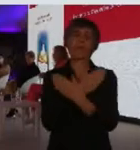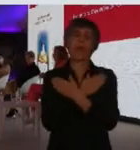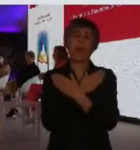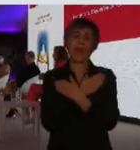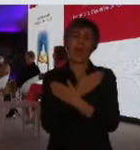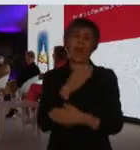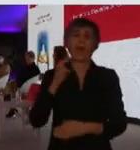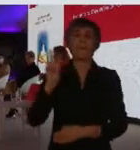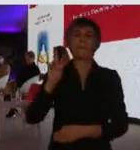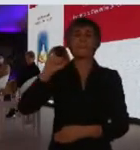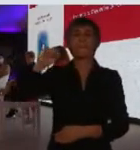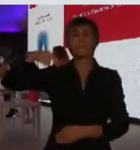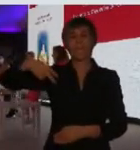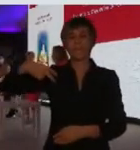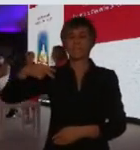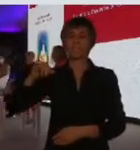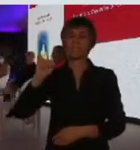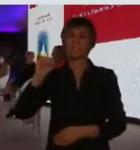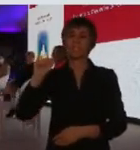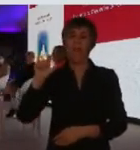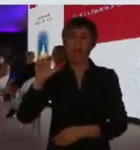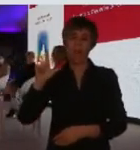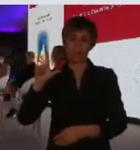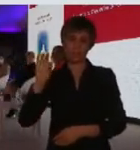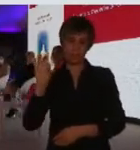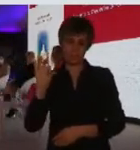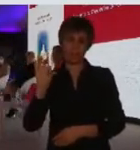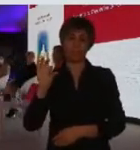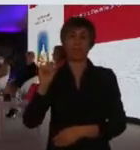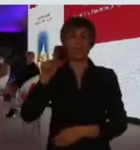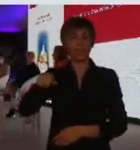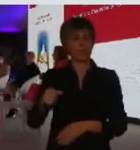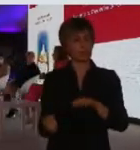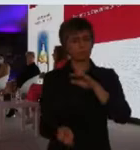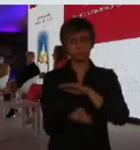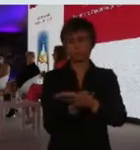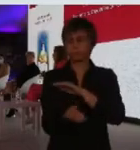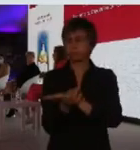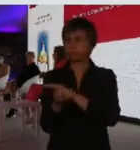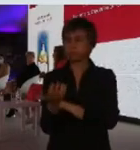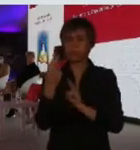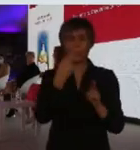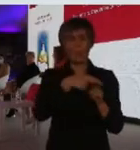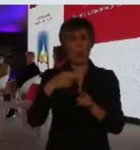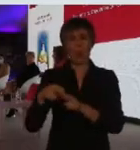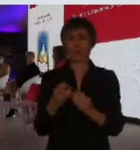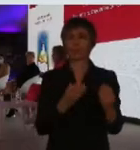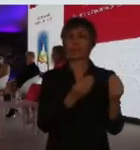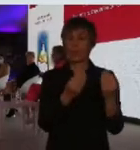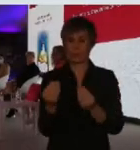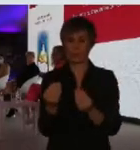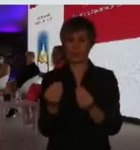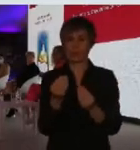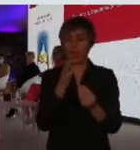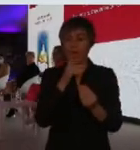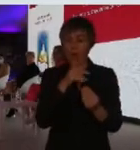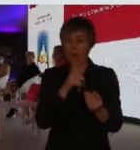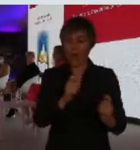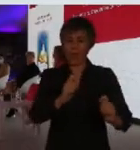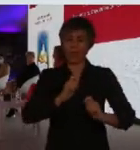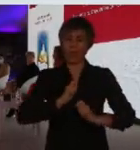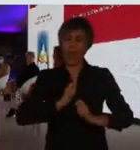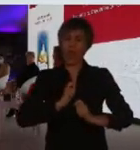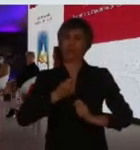Viñals e quen puso en marcha moitas das políticas que nos teñen convertido nunha referencia